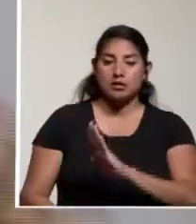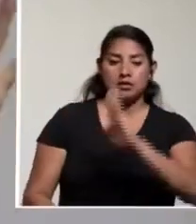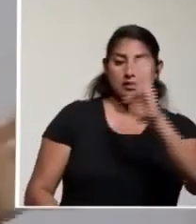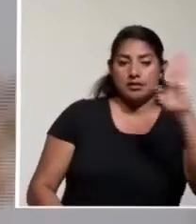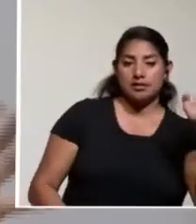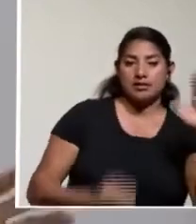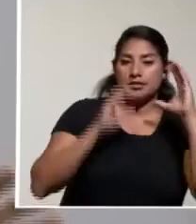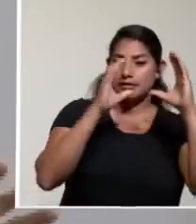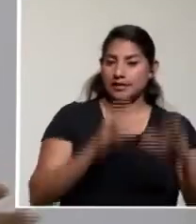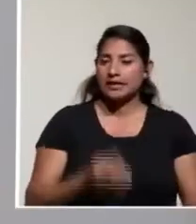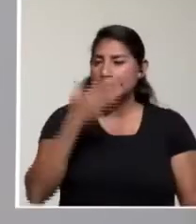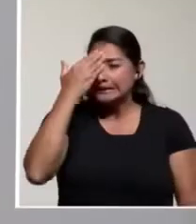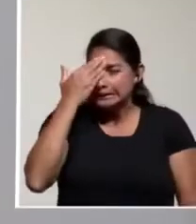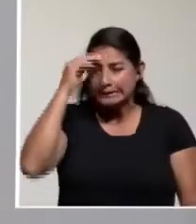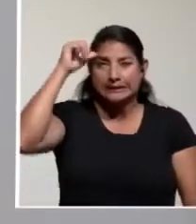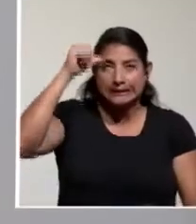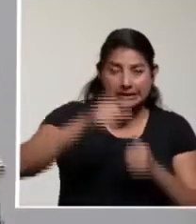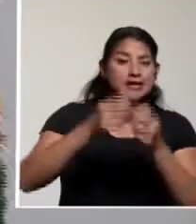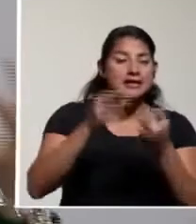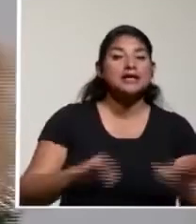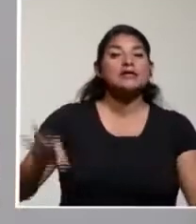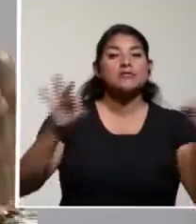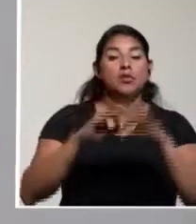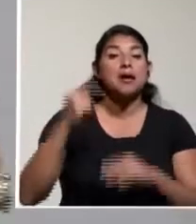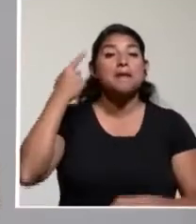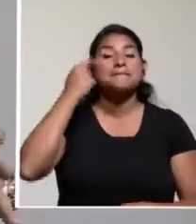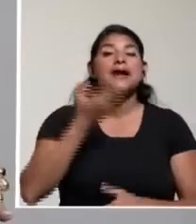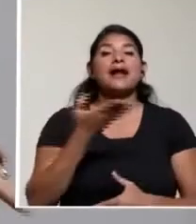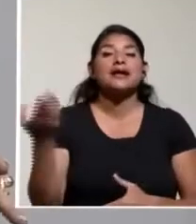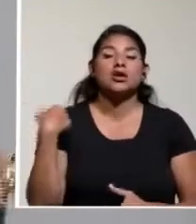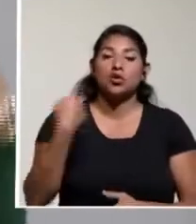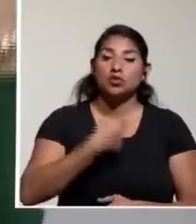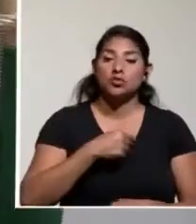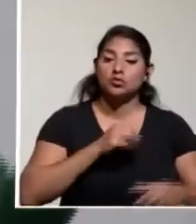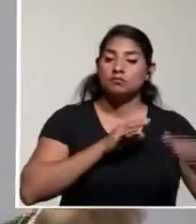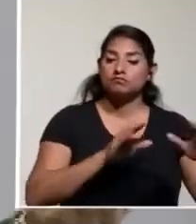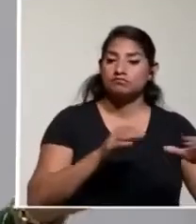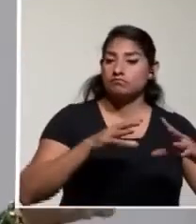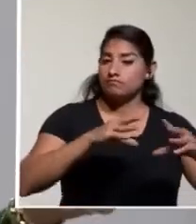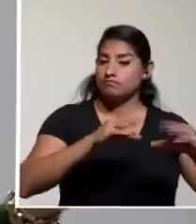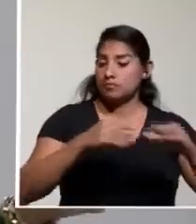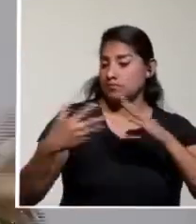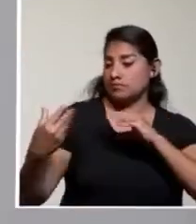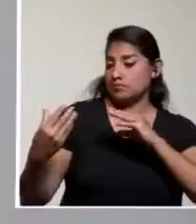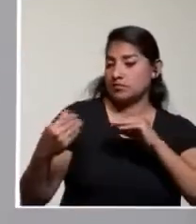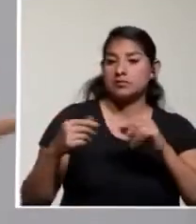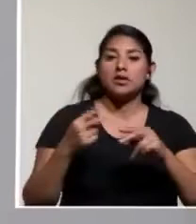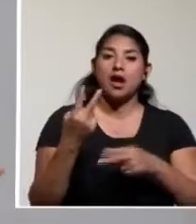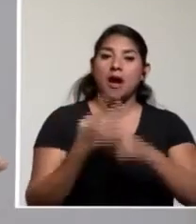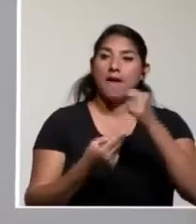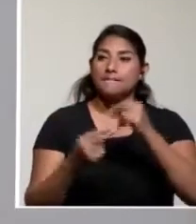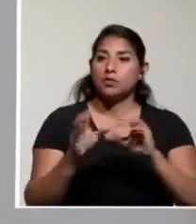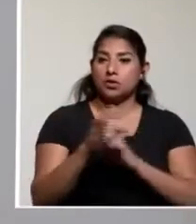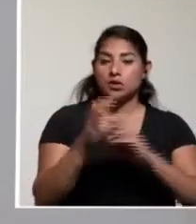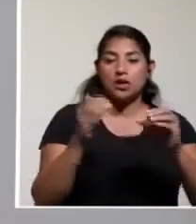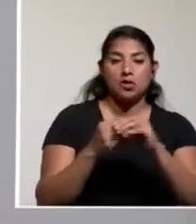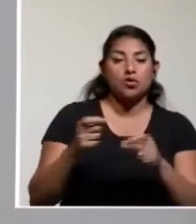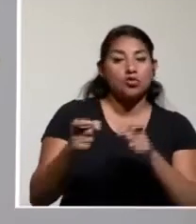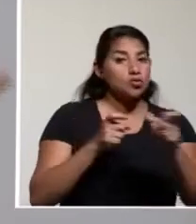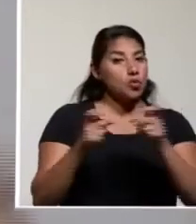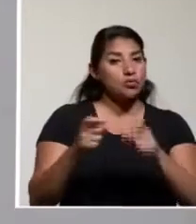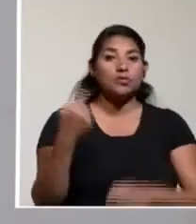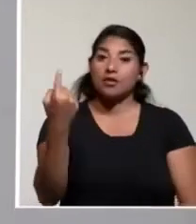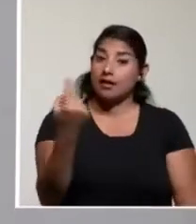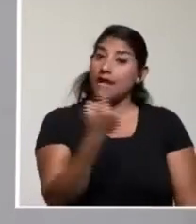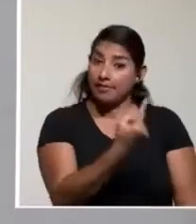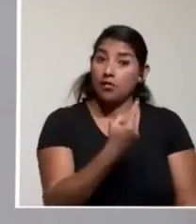otro lado, que no se nos olvide, muy importante, para también estimular este lado, como decía niña Gwen, que no es el que es el dominante de